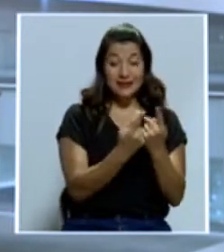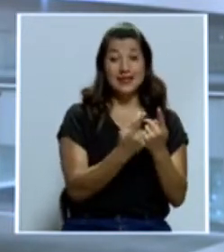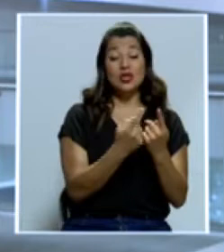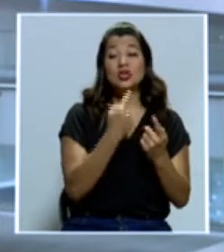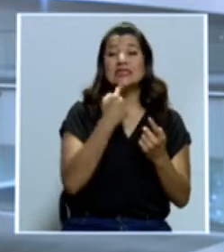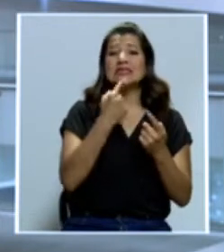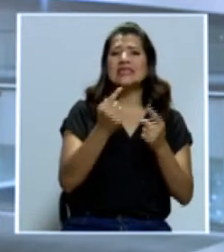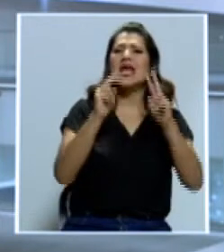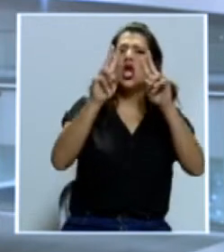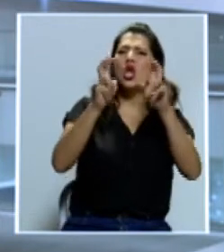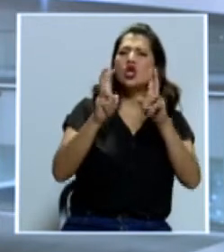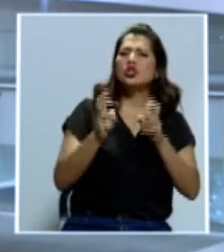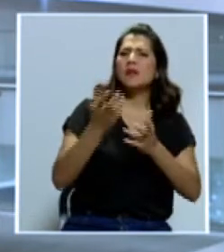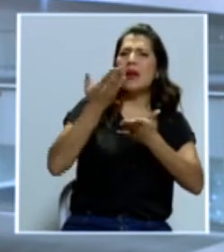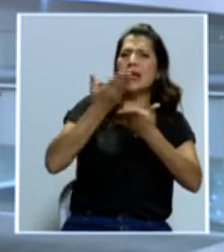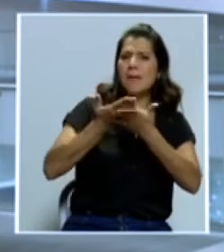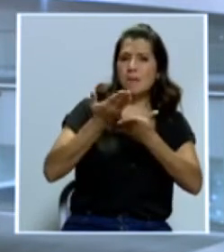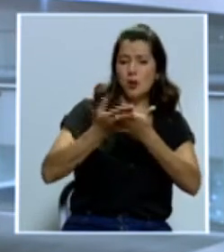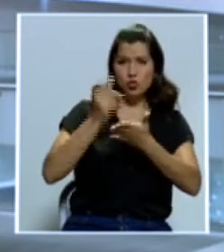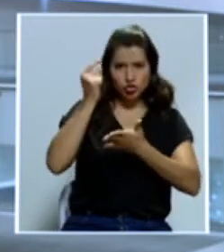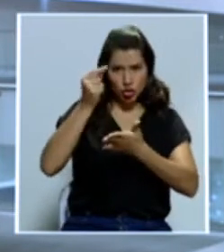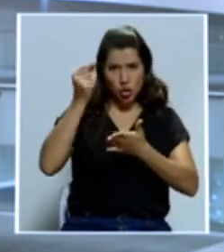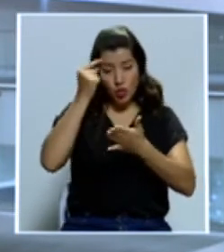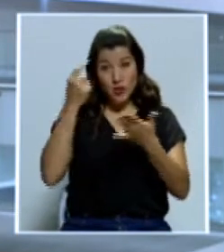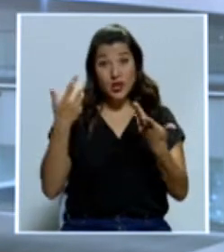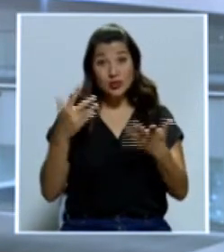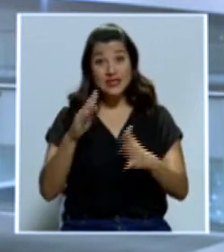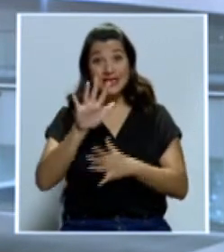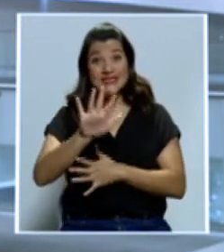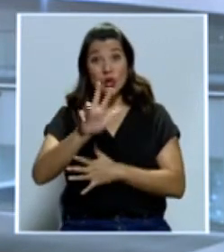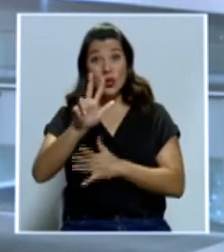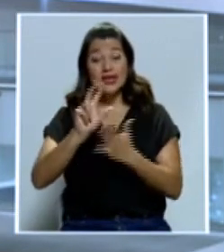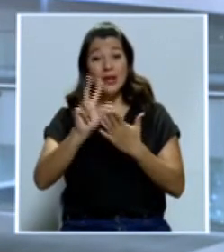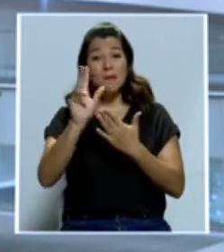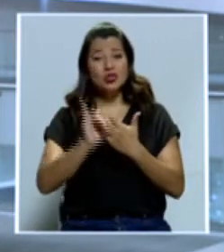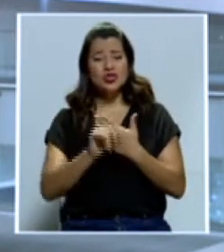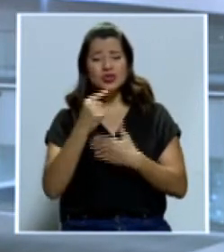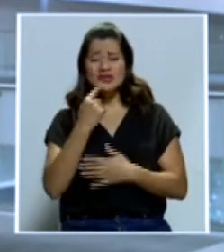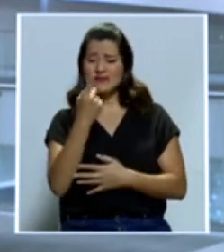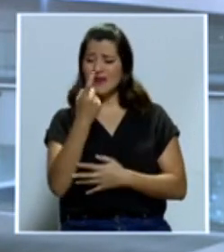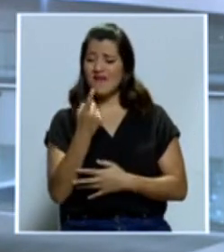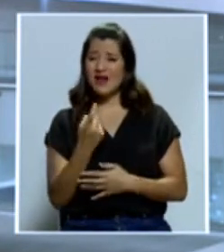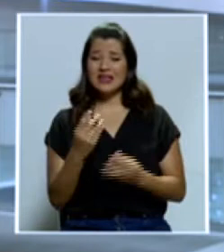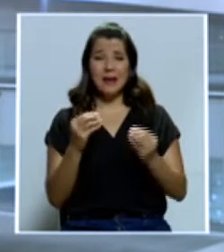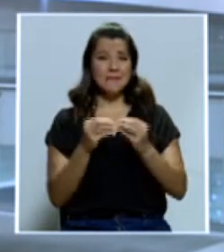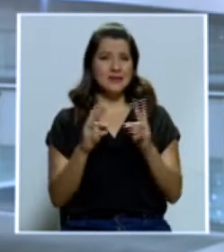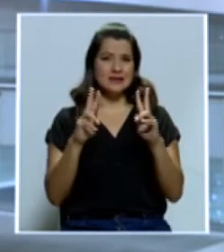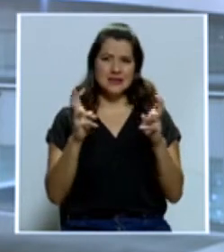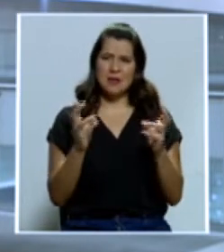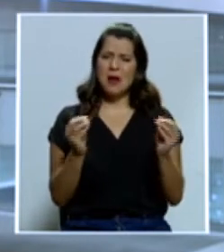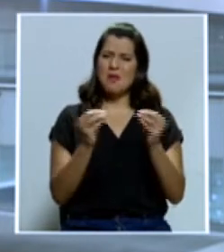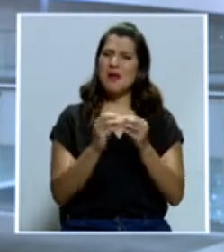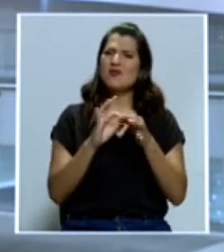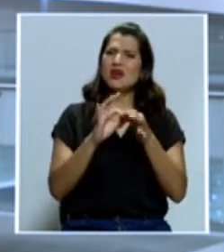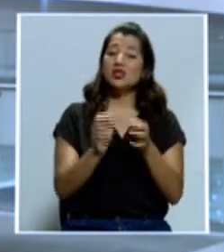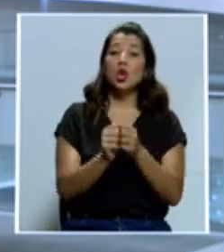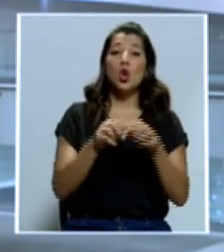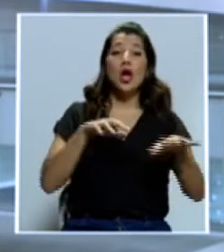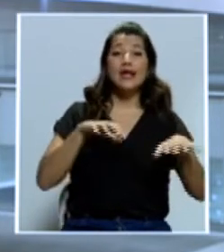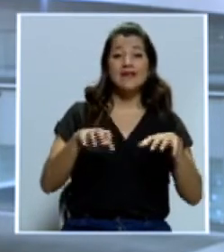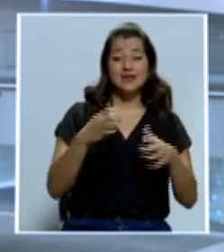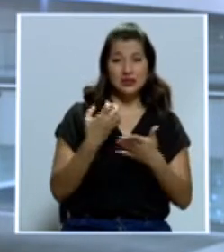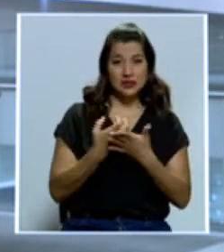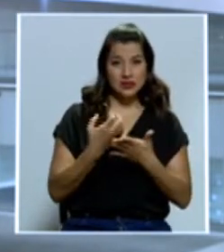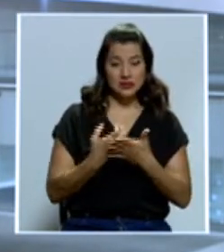mes, que en lo que llevamos del mes, que han sido 53 proyectos de ley, se queda corta, sobre todo en temas de reactivación económica.